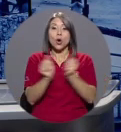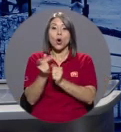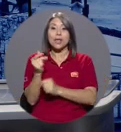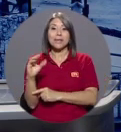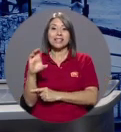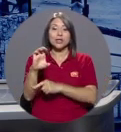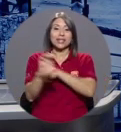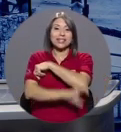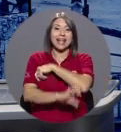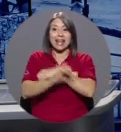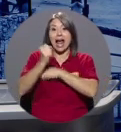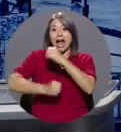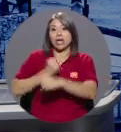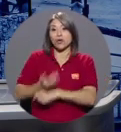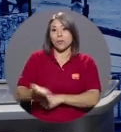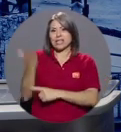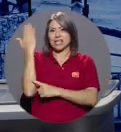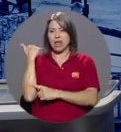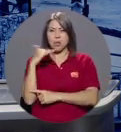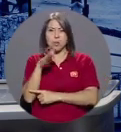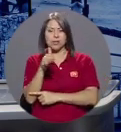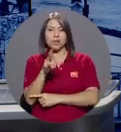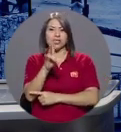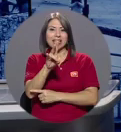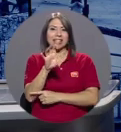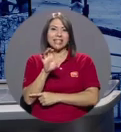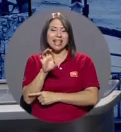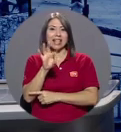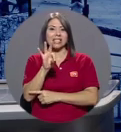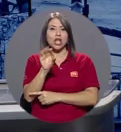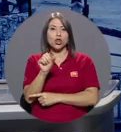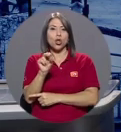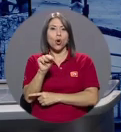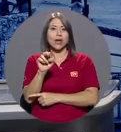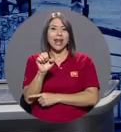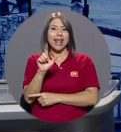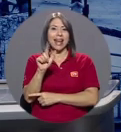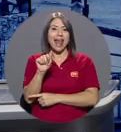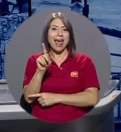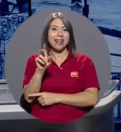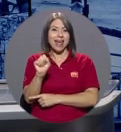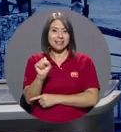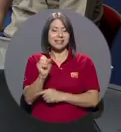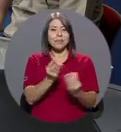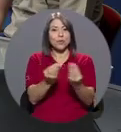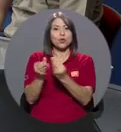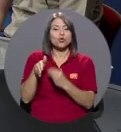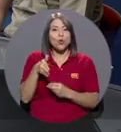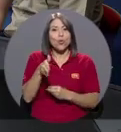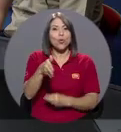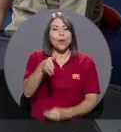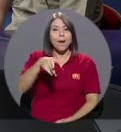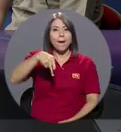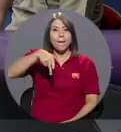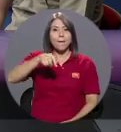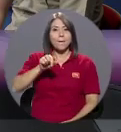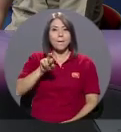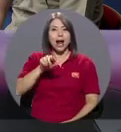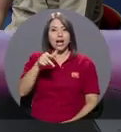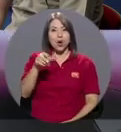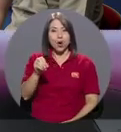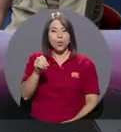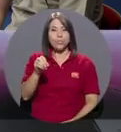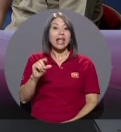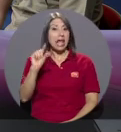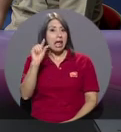y ahorita, bueno, el año pasado se registraron alrededor de 700 toneladas de producción de pargo. Entonces, eso hizo que